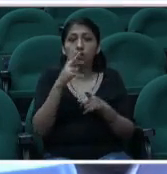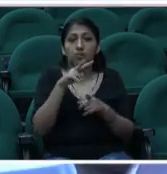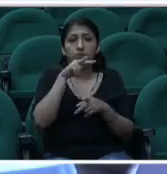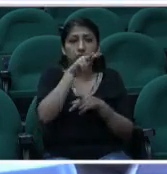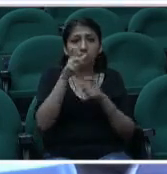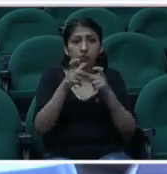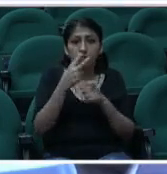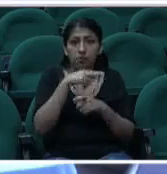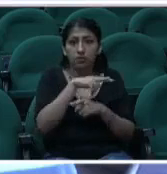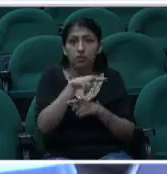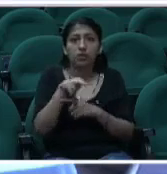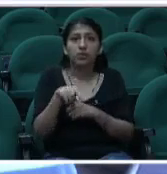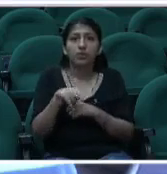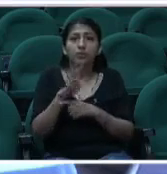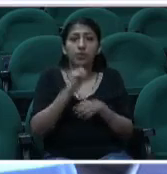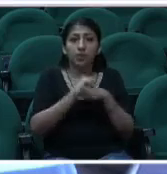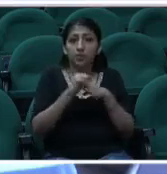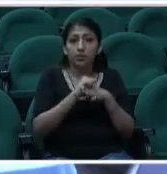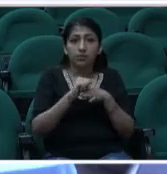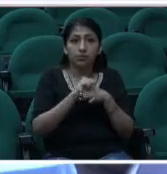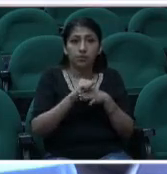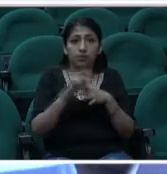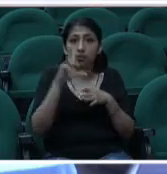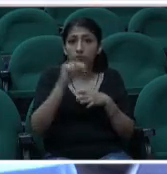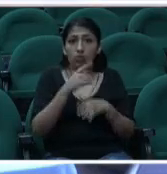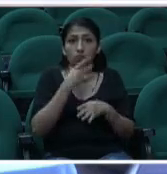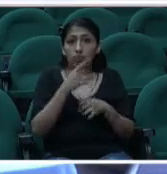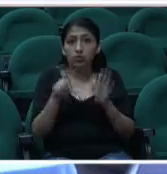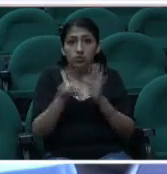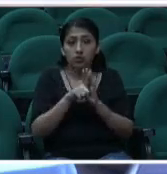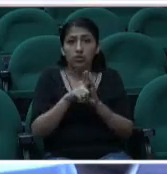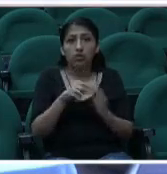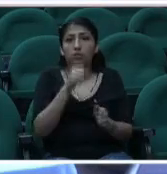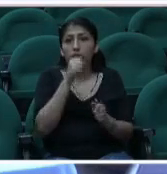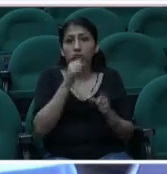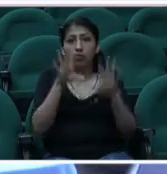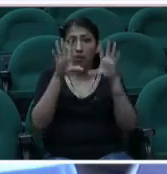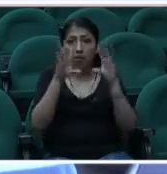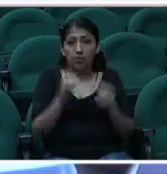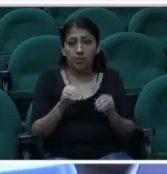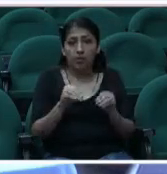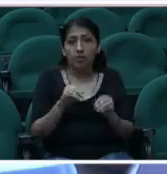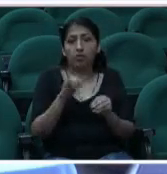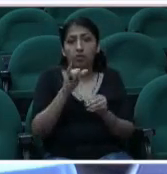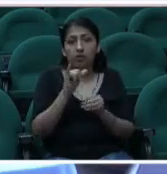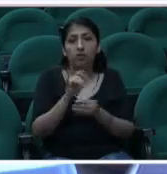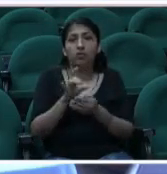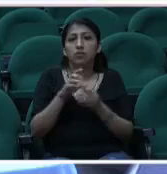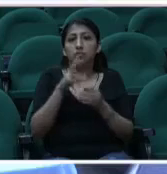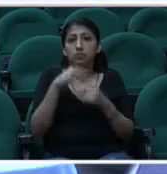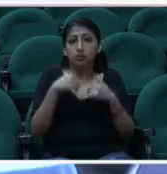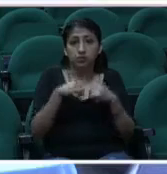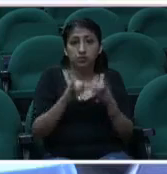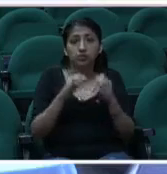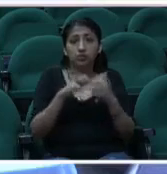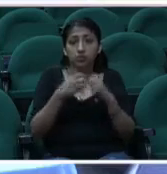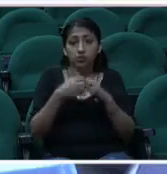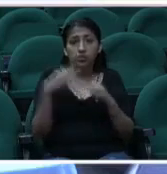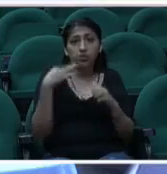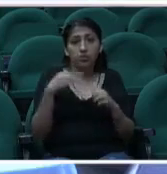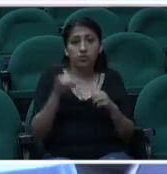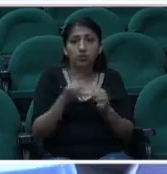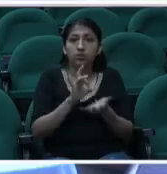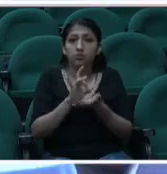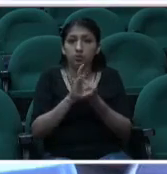espectadores el participante no se ajusta a esta regla el micrófono será apagado y de persistir en en este mal comportamiento